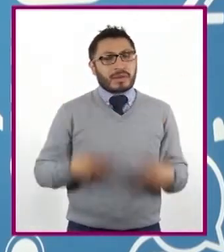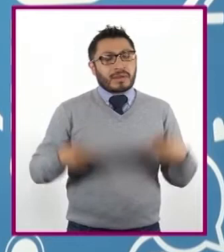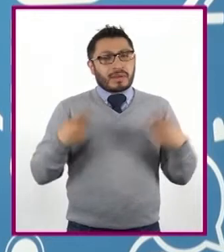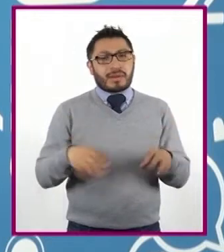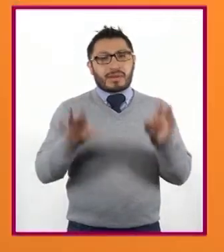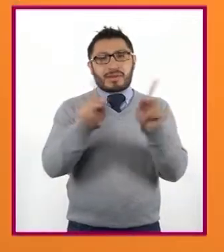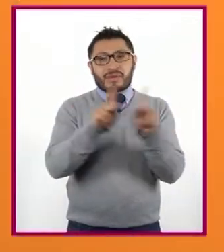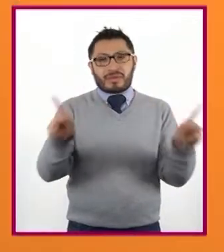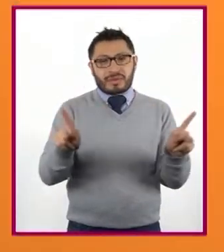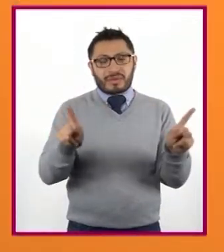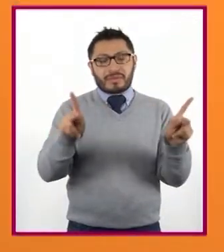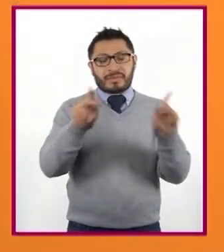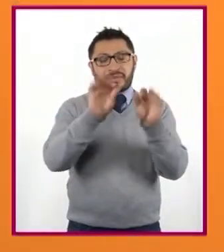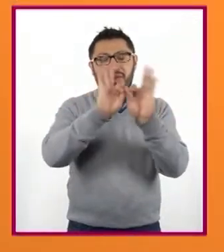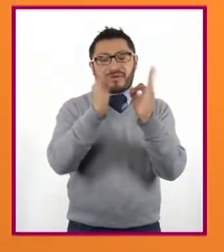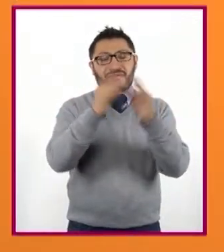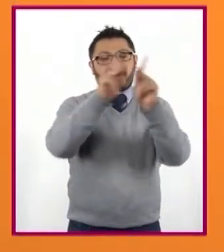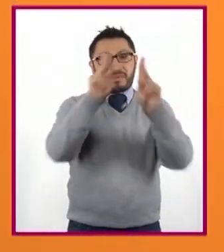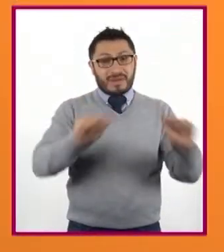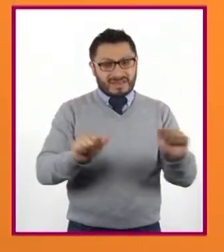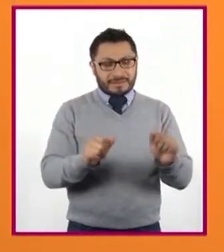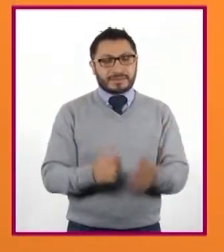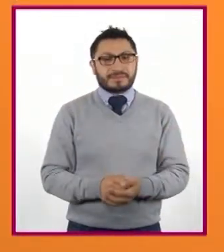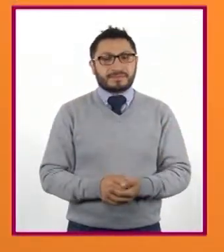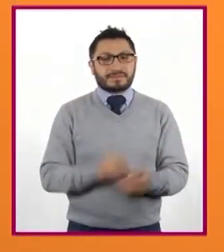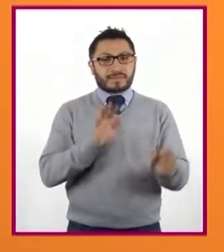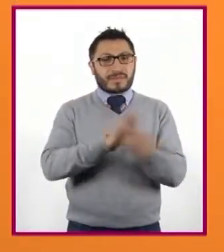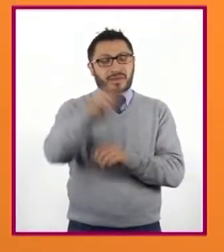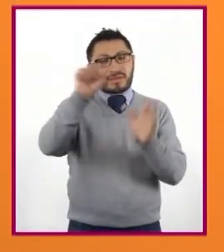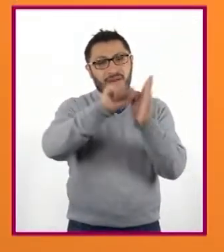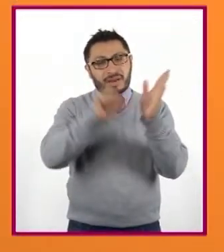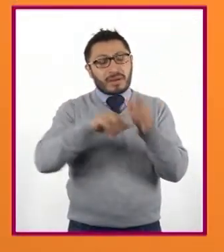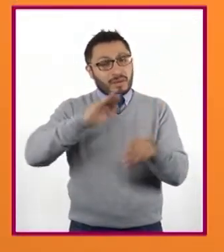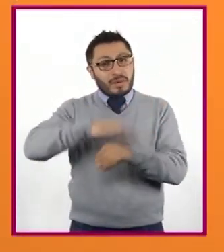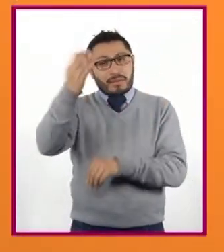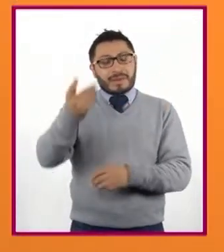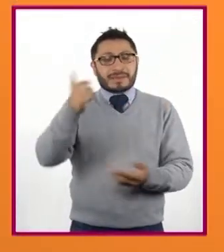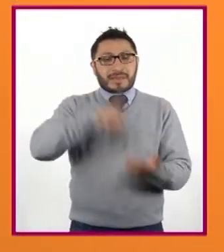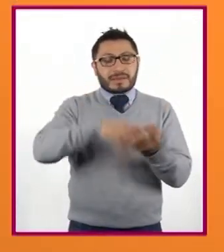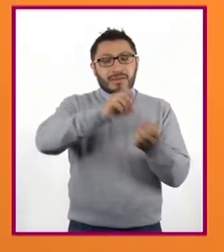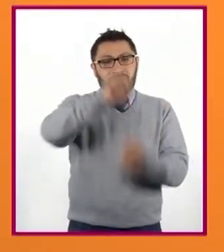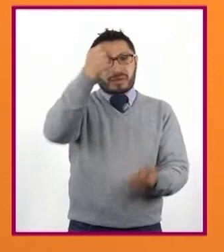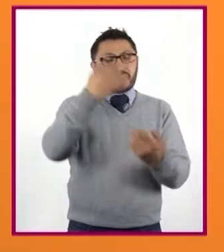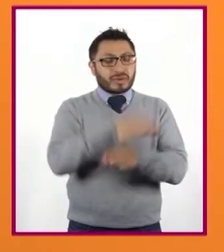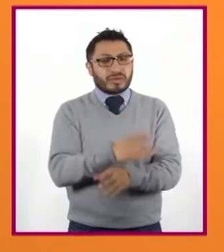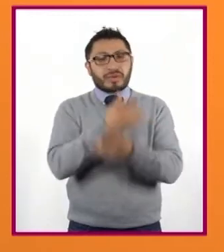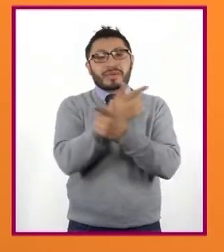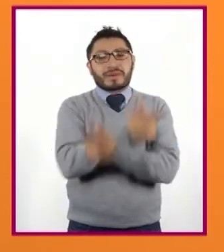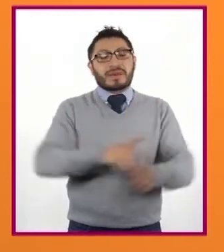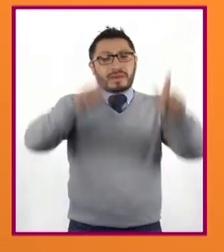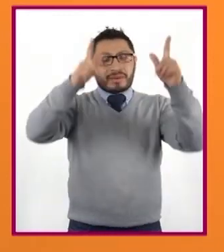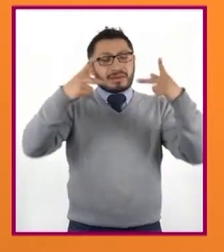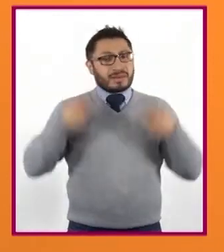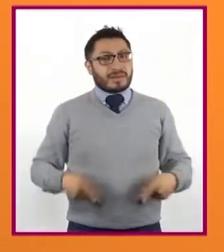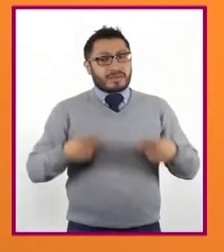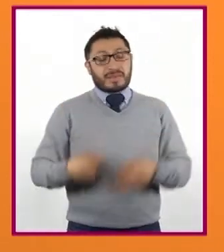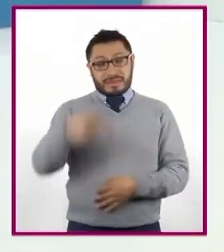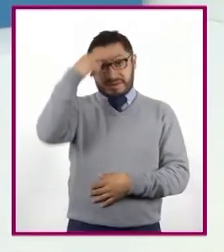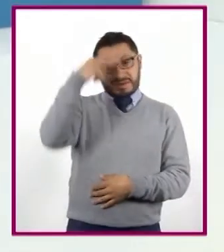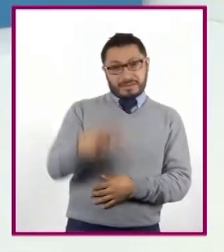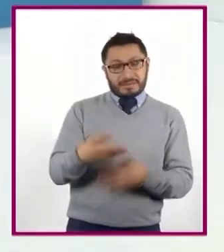manera armónica. ¿Qué otros artículos de la Constitución habla de las libertades de las y los mexicanos,